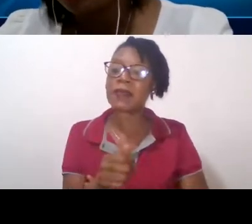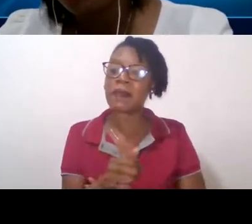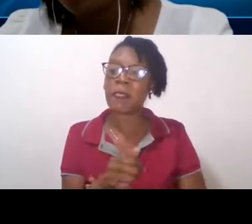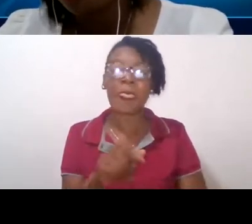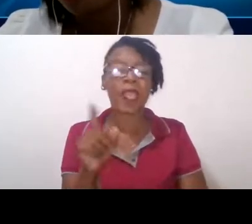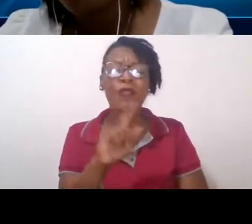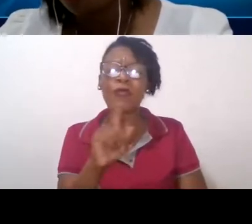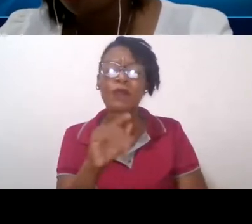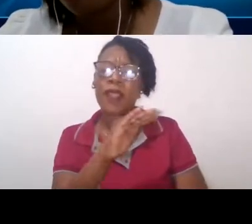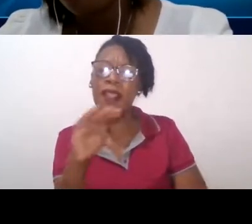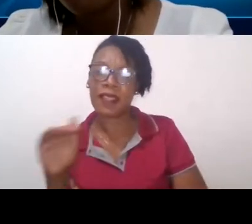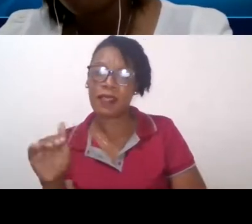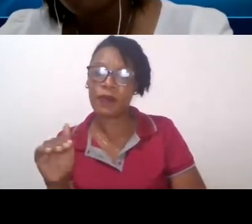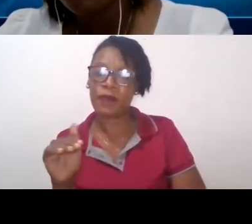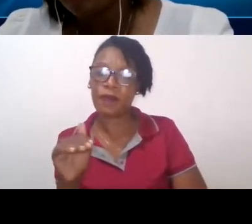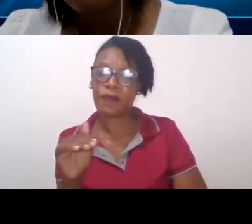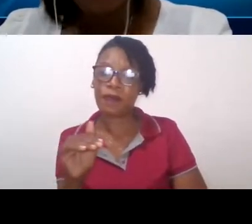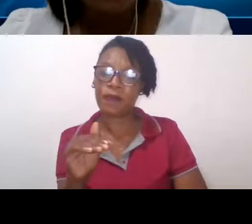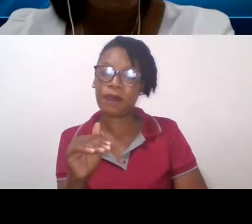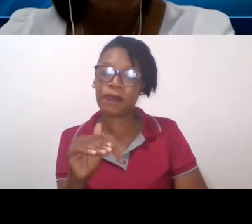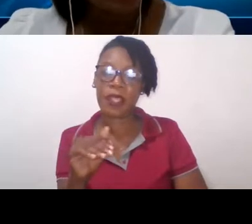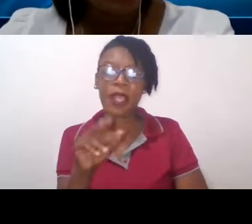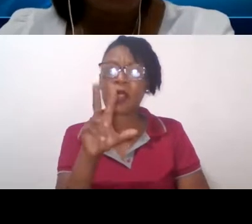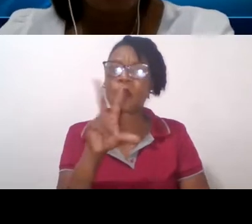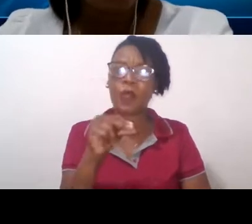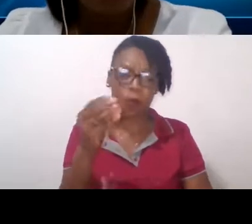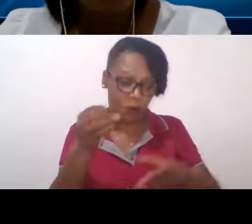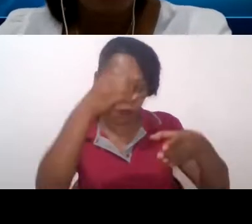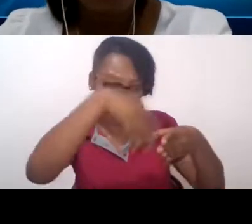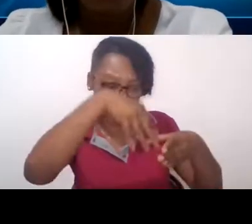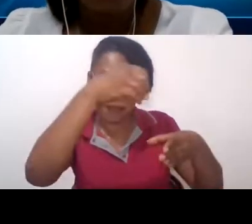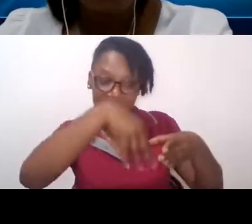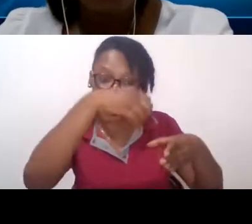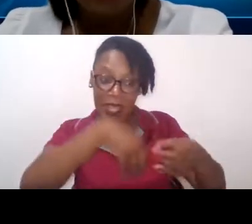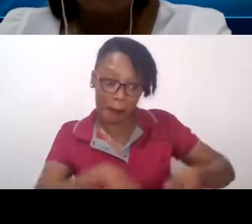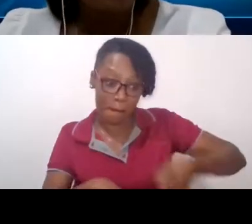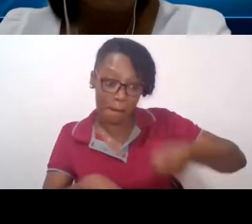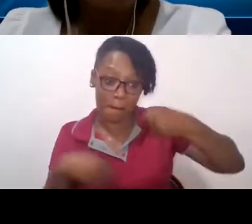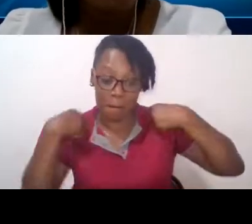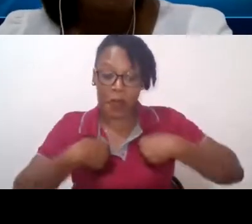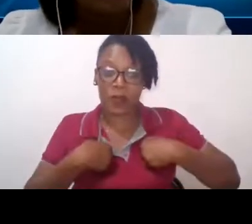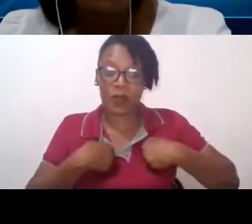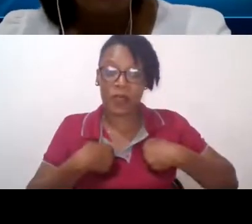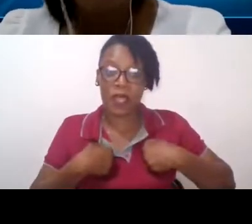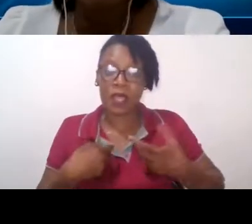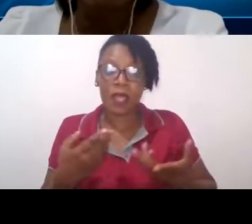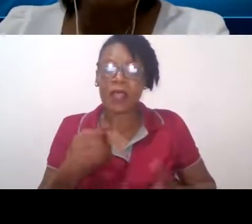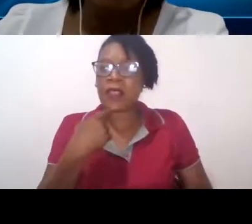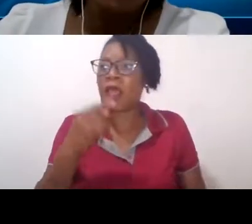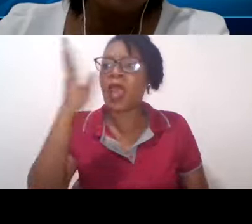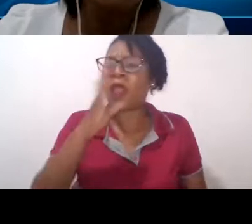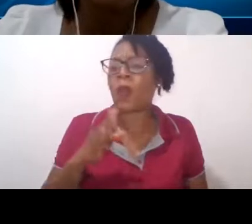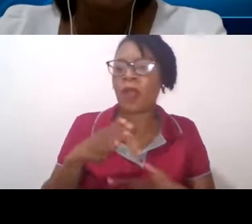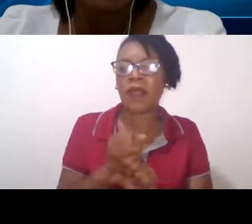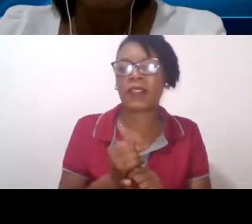el niño no empaca su mochila o su bulto, quiere decir que nunca lo va a hacer. Entonces yo